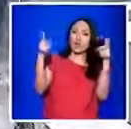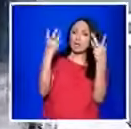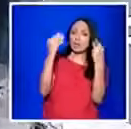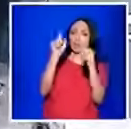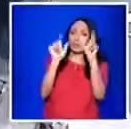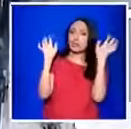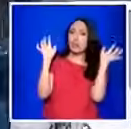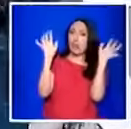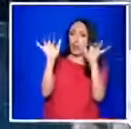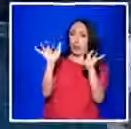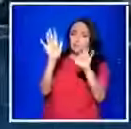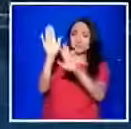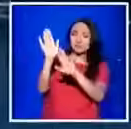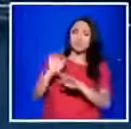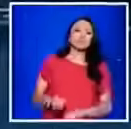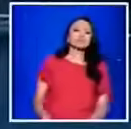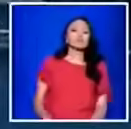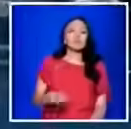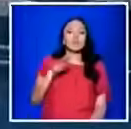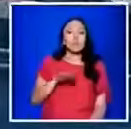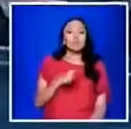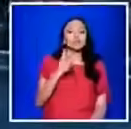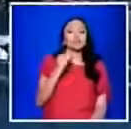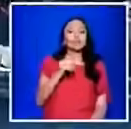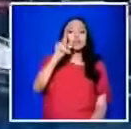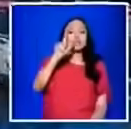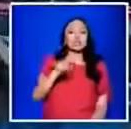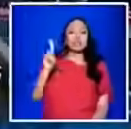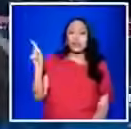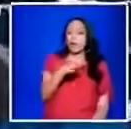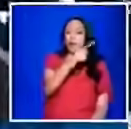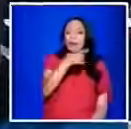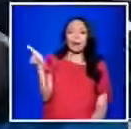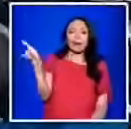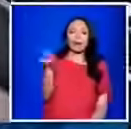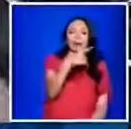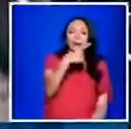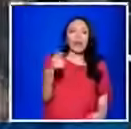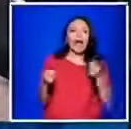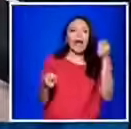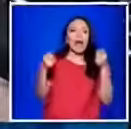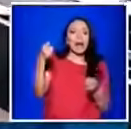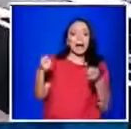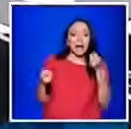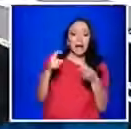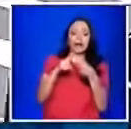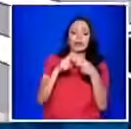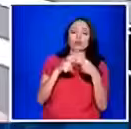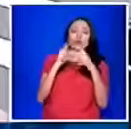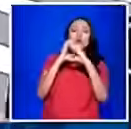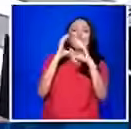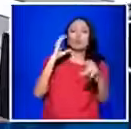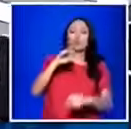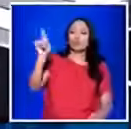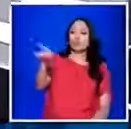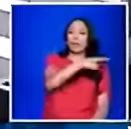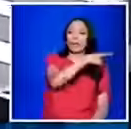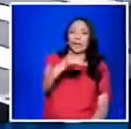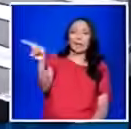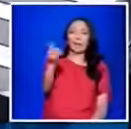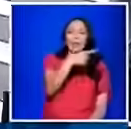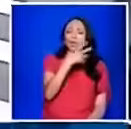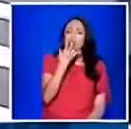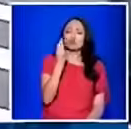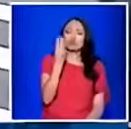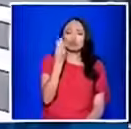y por aquí hay un ir y venir de personas, de buses, de vehículos aquí en la avenida América, arteria principal de aquí de la